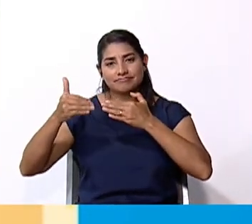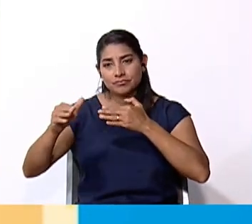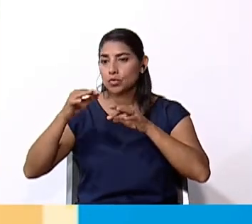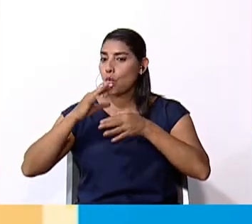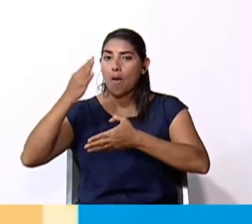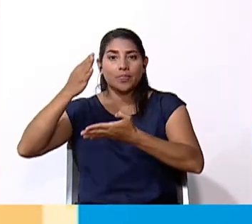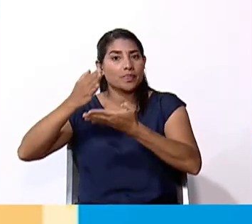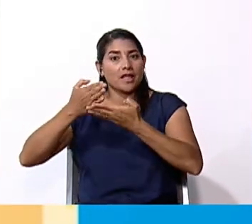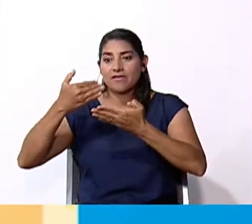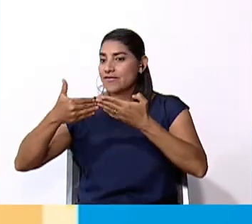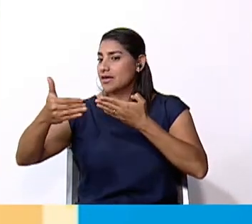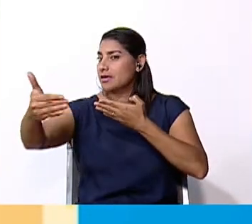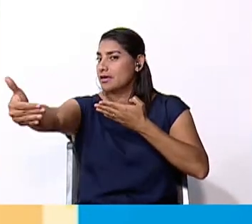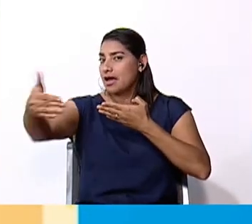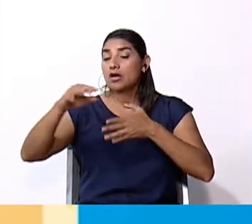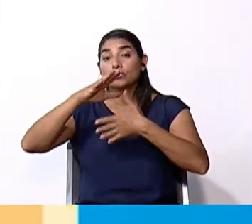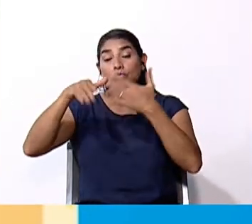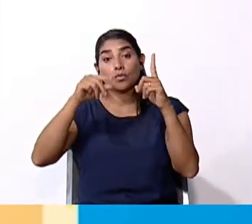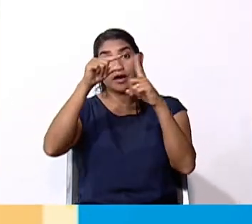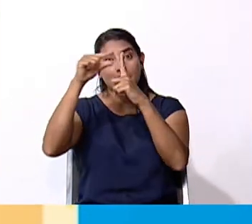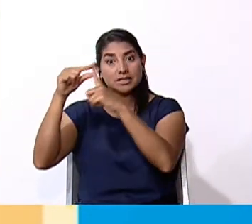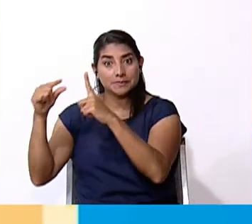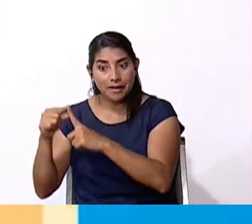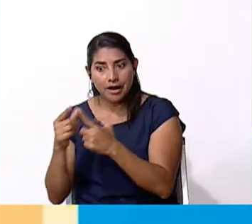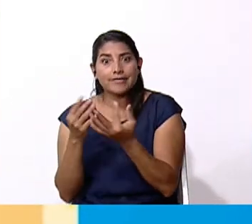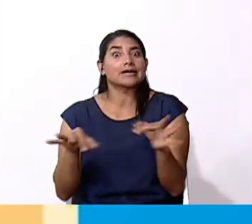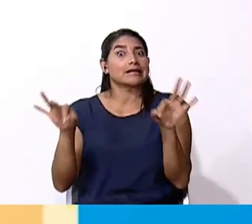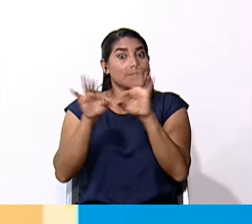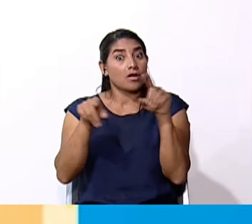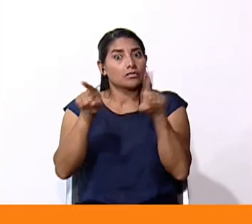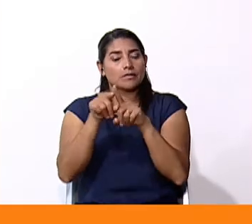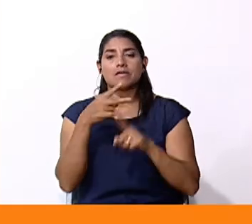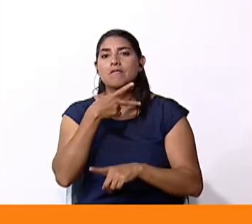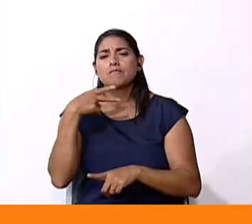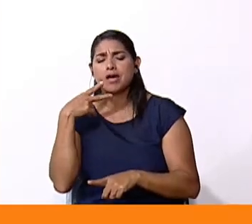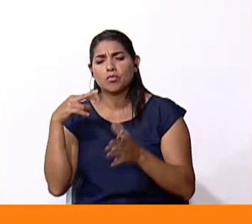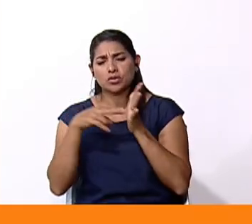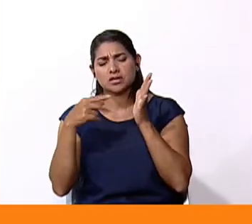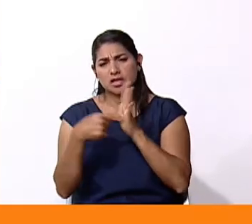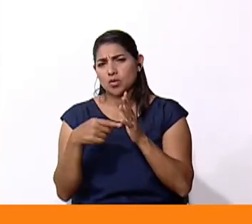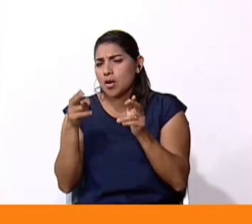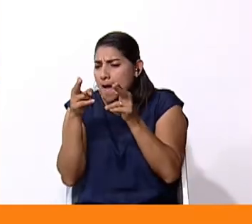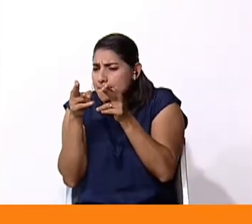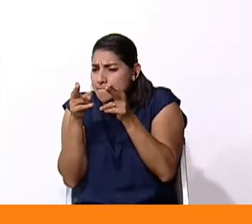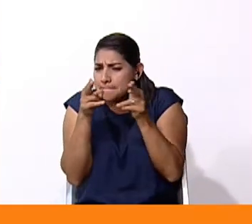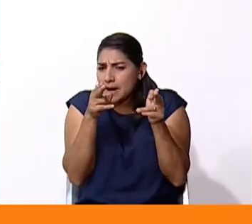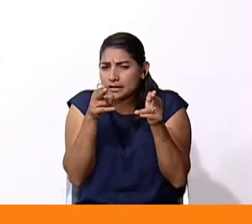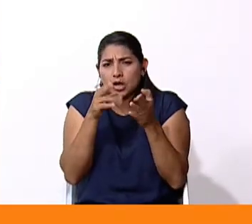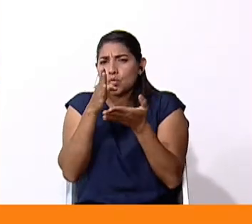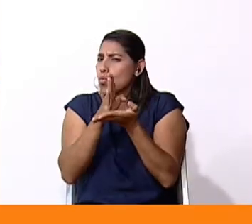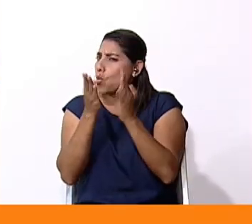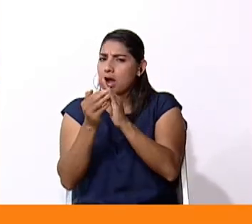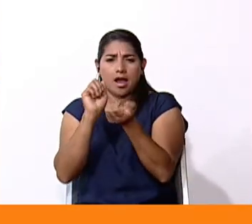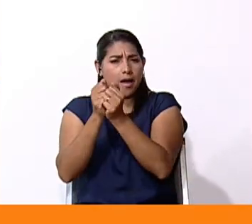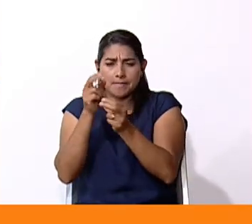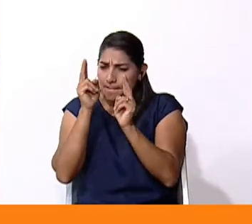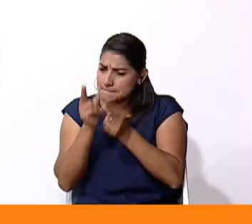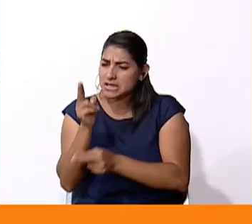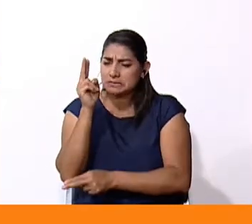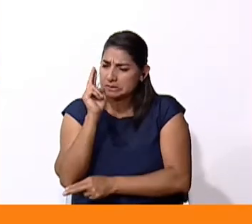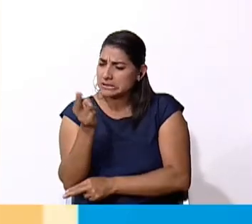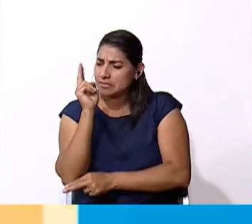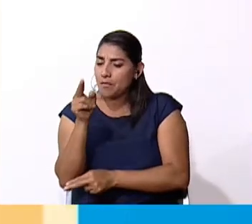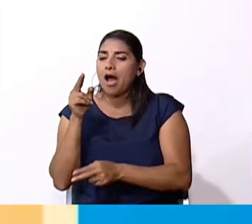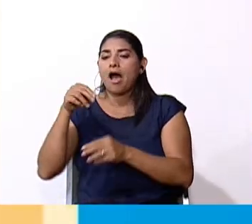de algunos verbos. Todas las palabras y por supuesto también los verbos tienen una parte que nunca cambia. Esa parte es